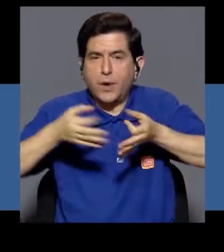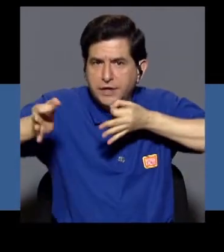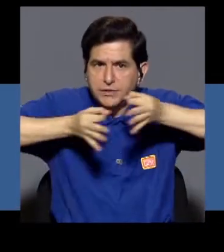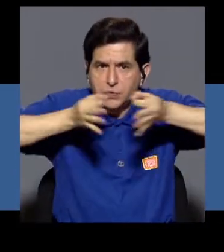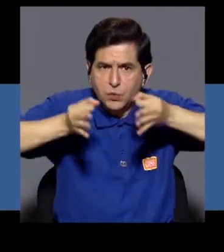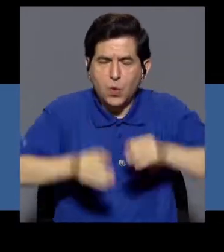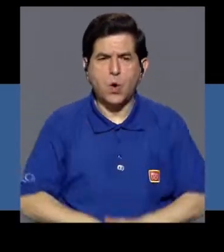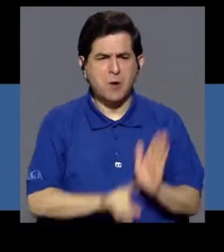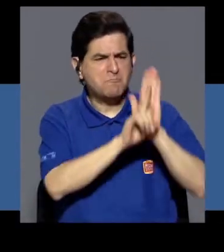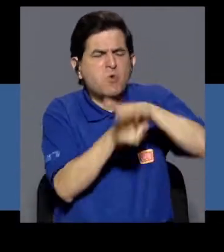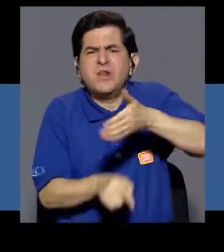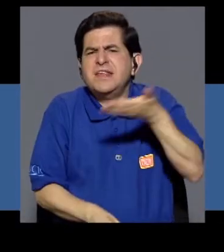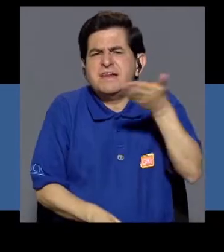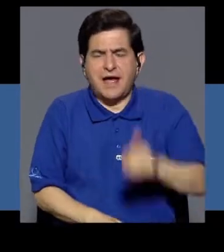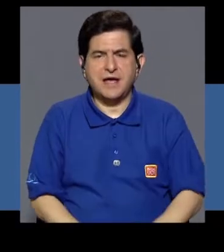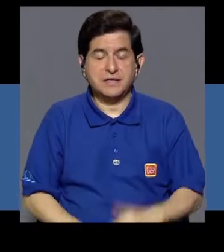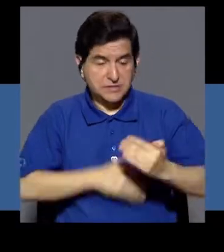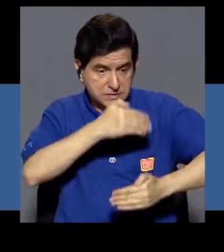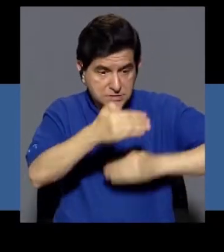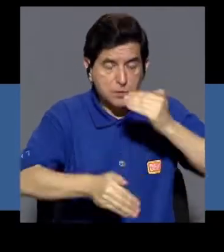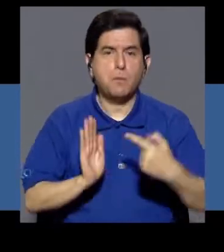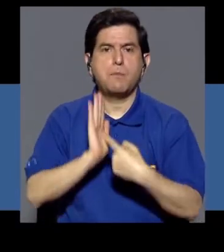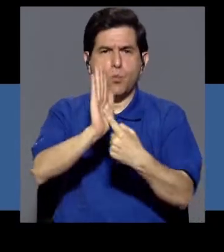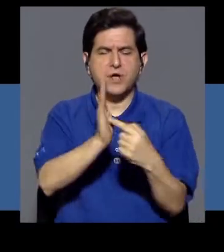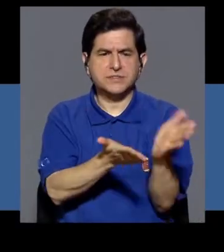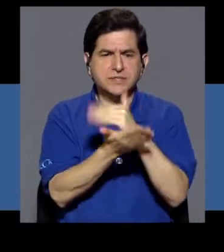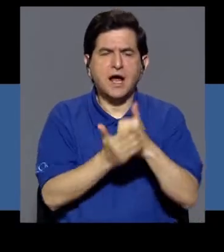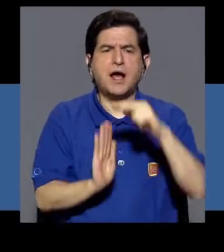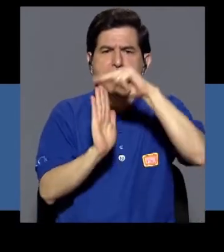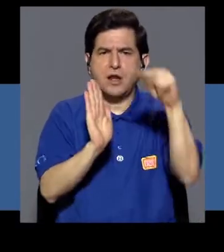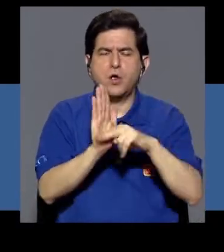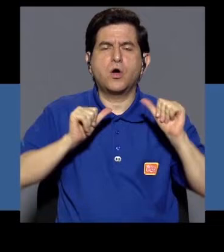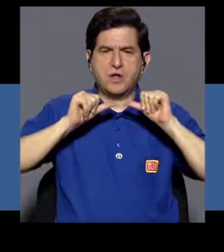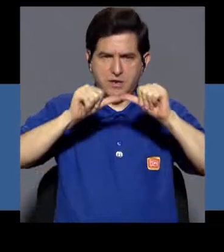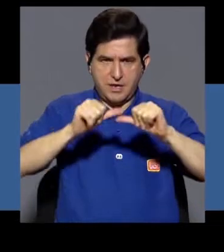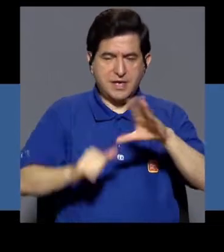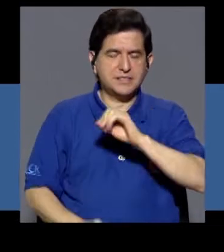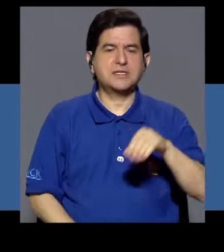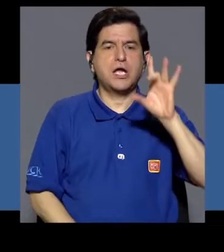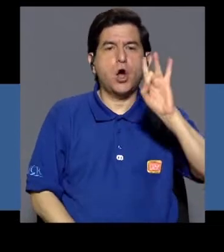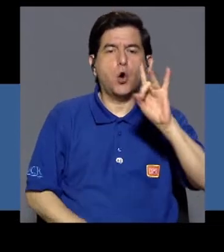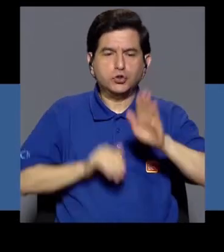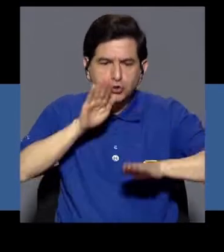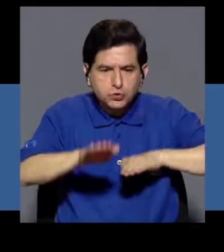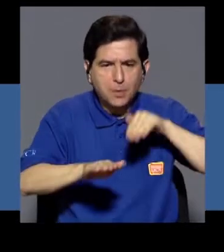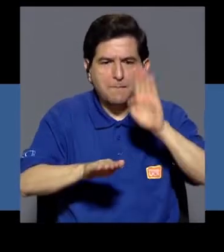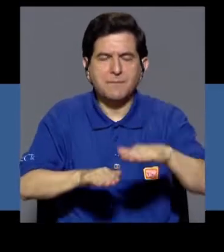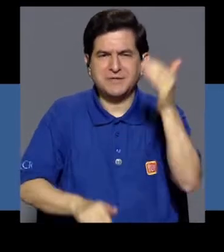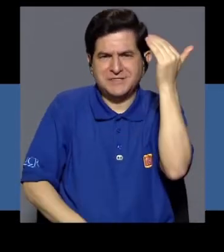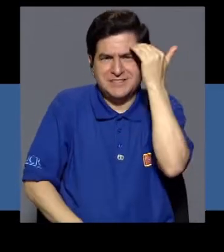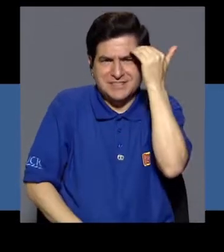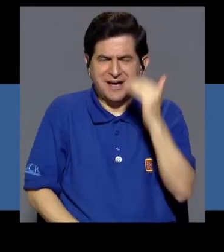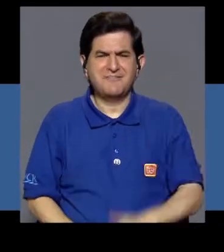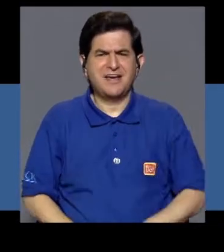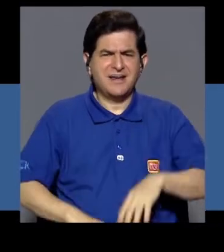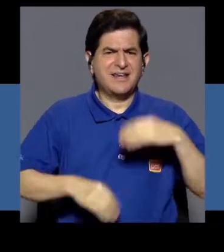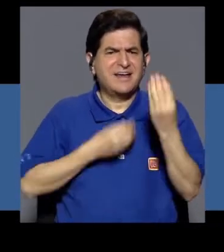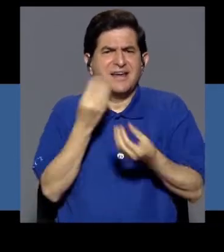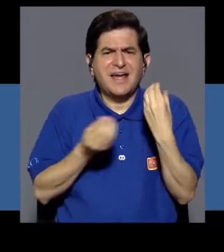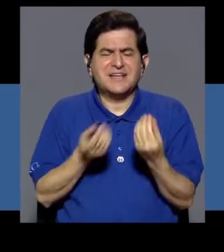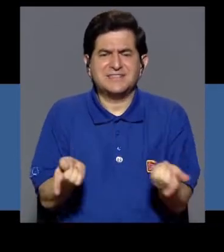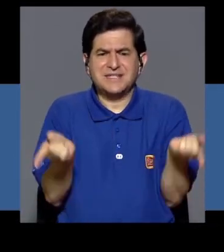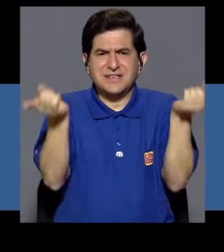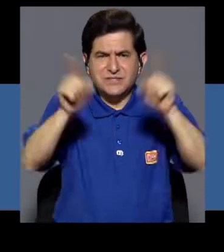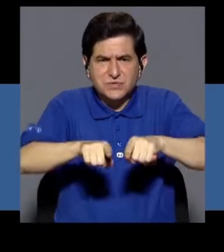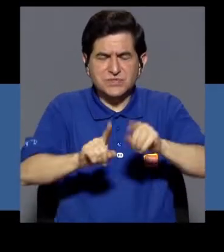Después de explicar qué es el bullying, el protocolo explica algunas pautas por seguir y los 8 pasos para saber cómo actuar ante una situación